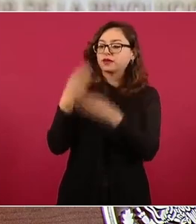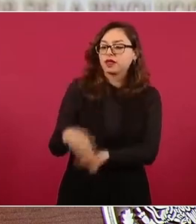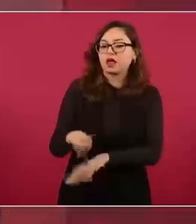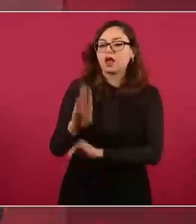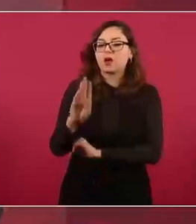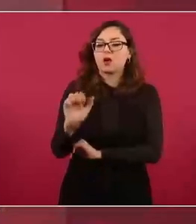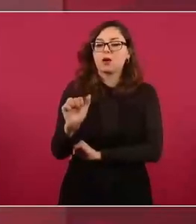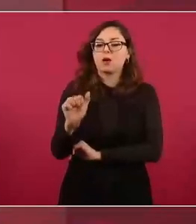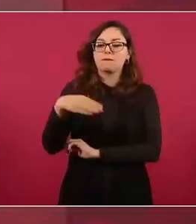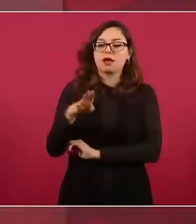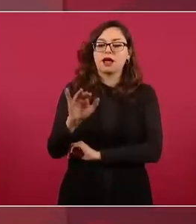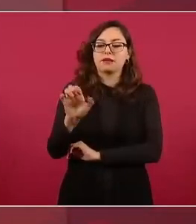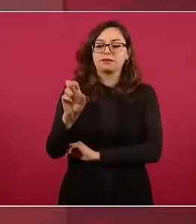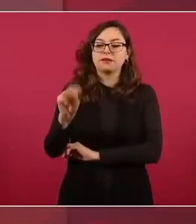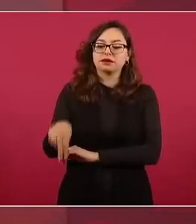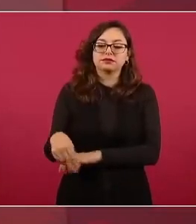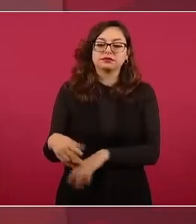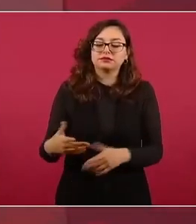un banquero